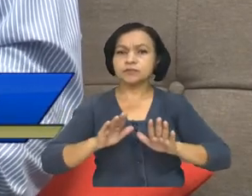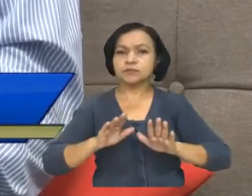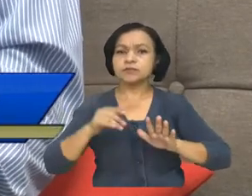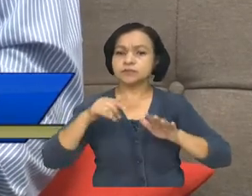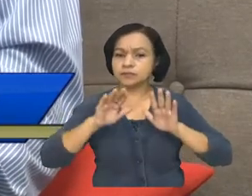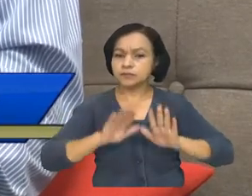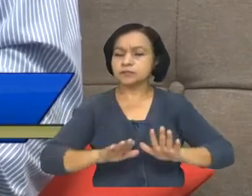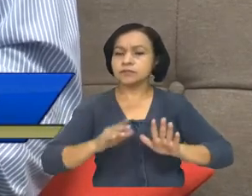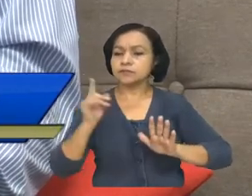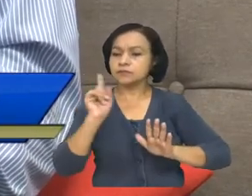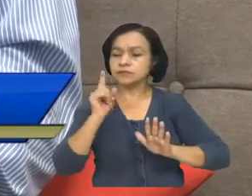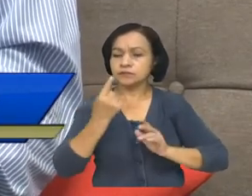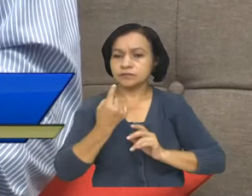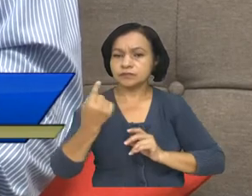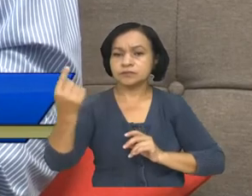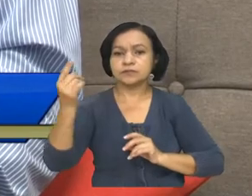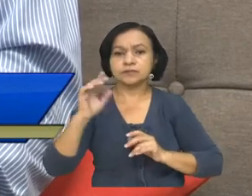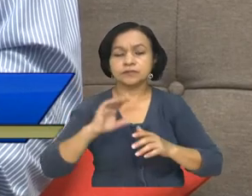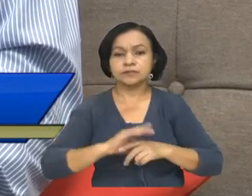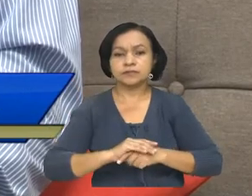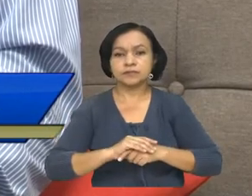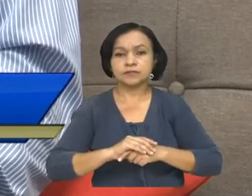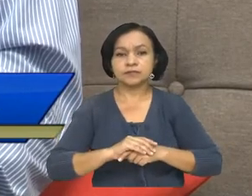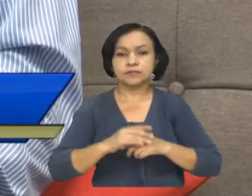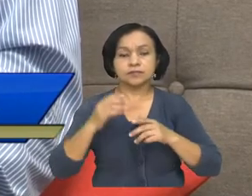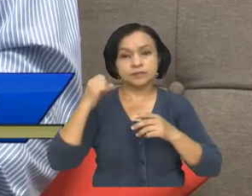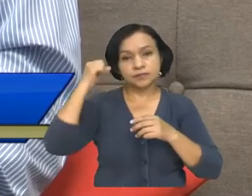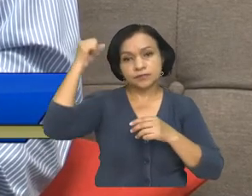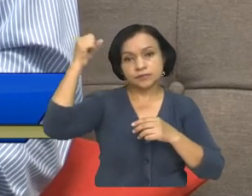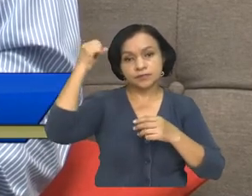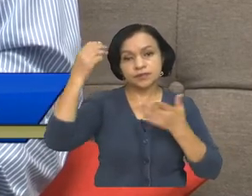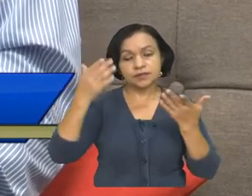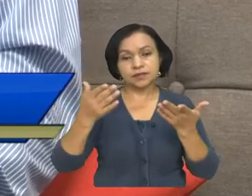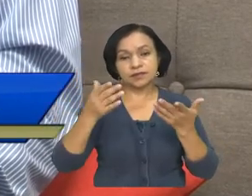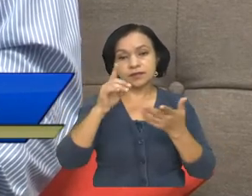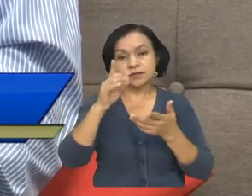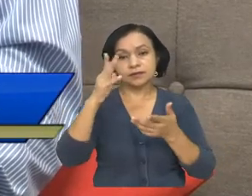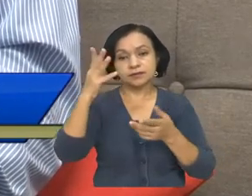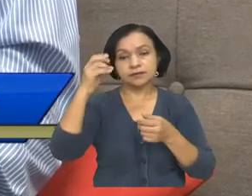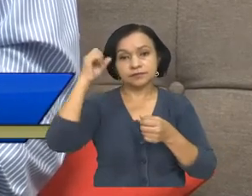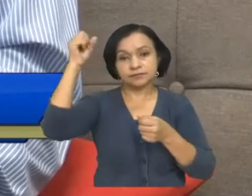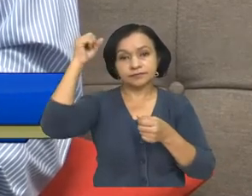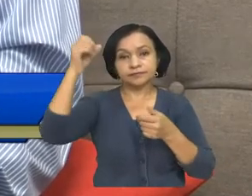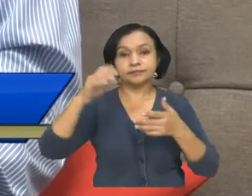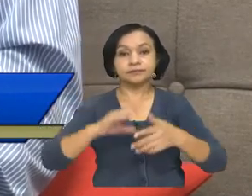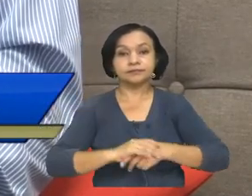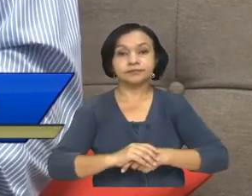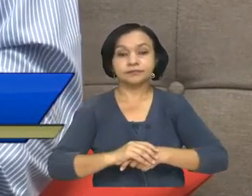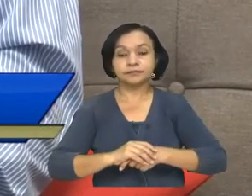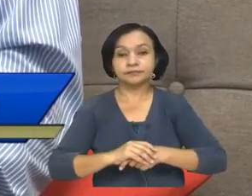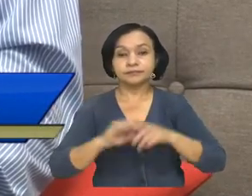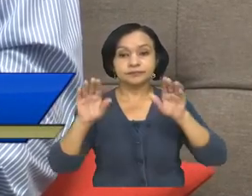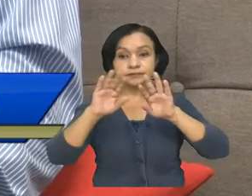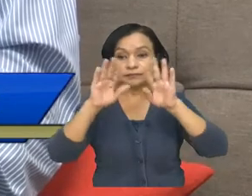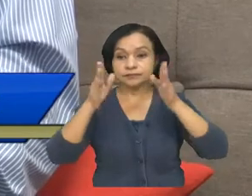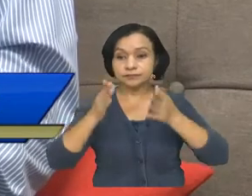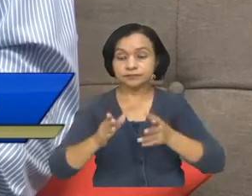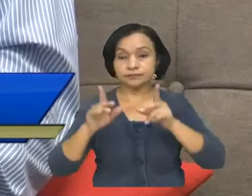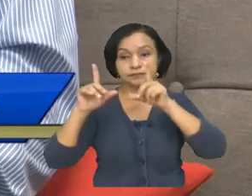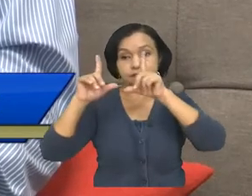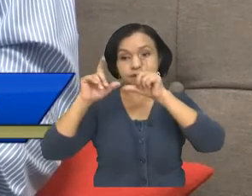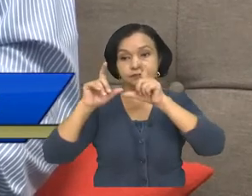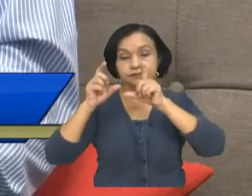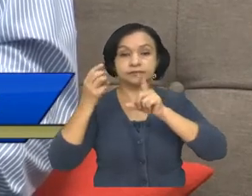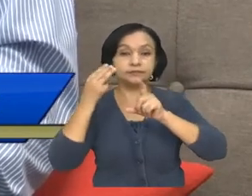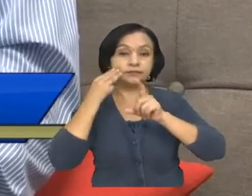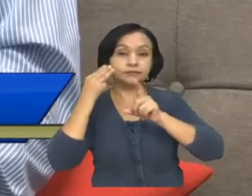entonces, ya después, justamente cuando triunfa el 19 de julio, esta señora con la que salgo en la foto y mi